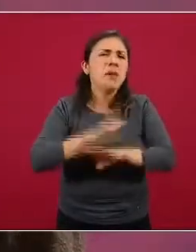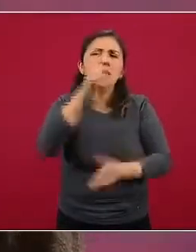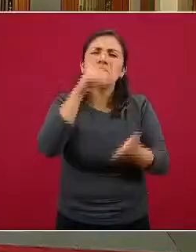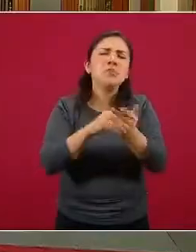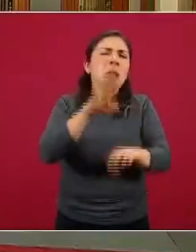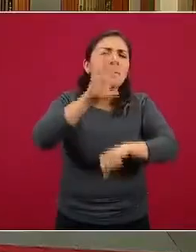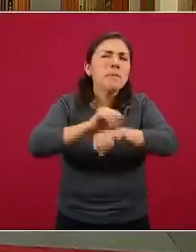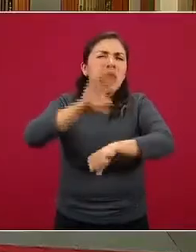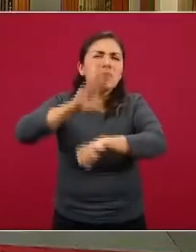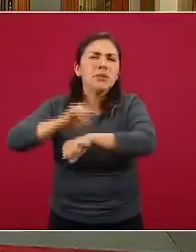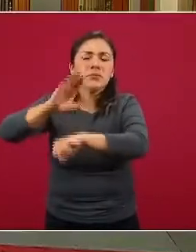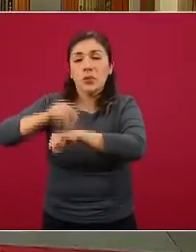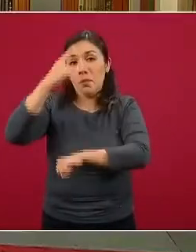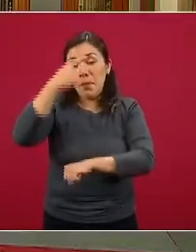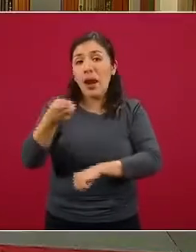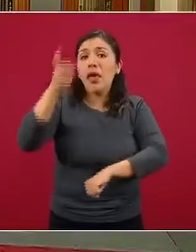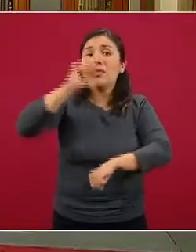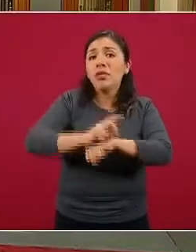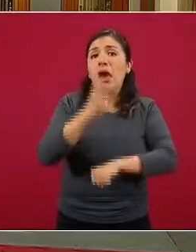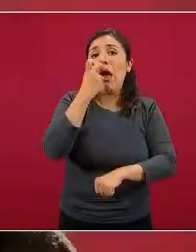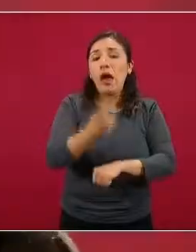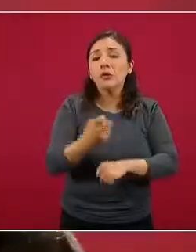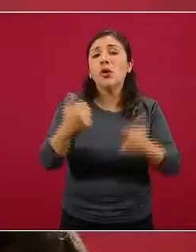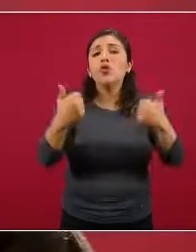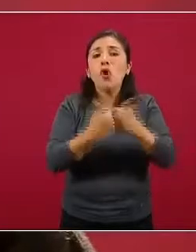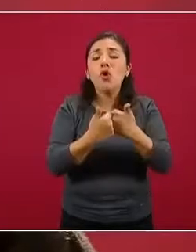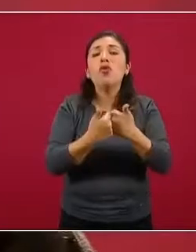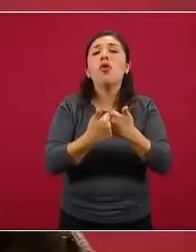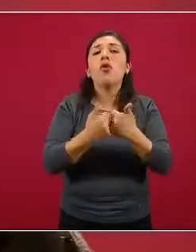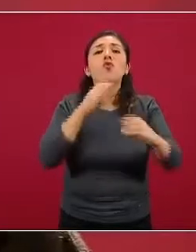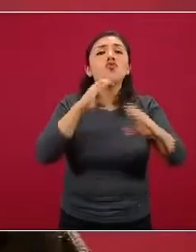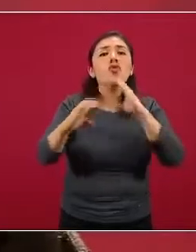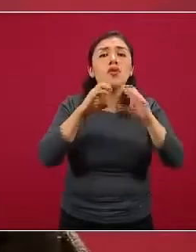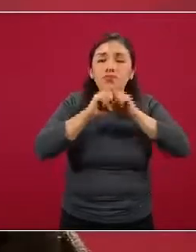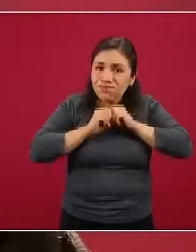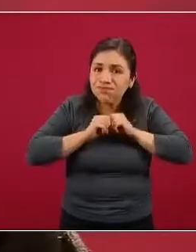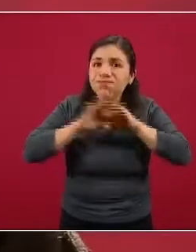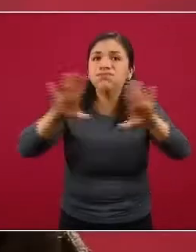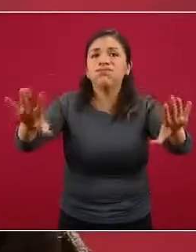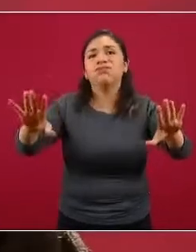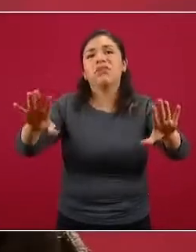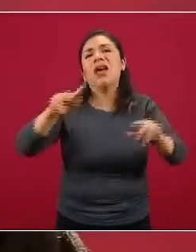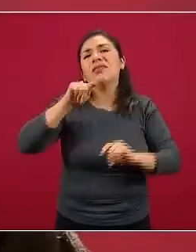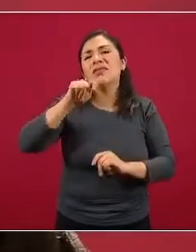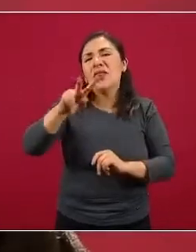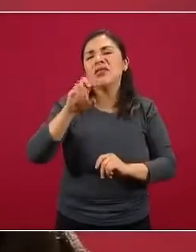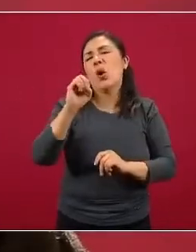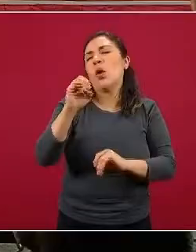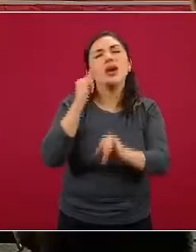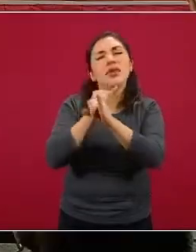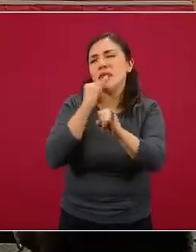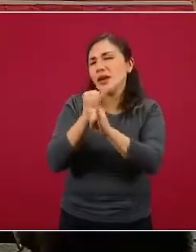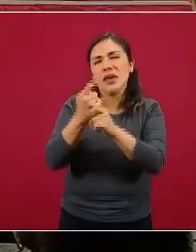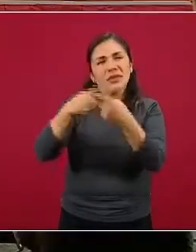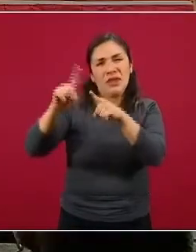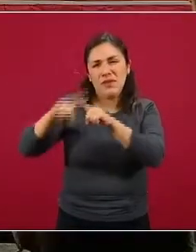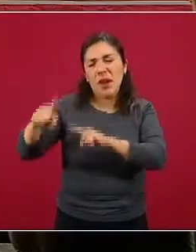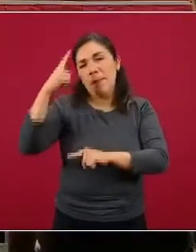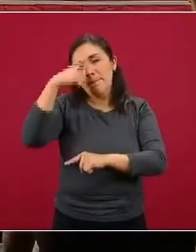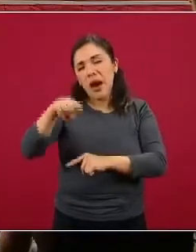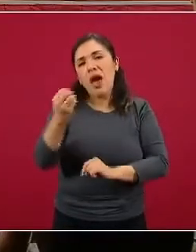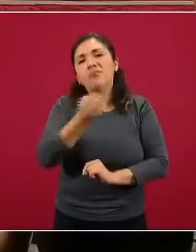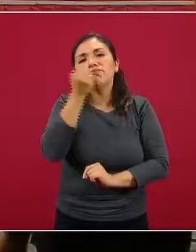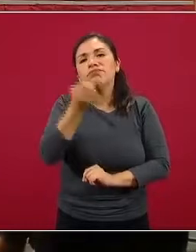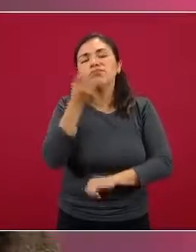permisos especiales para celebrar por los medios de comunicación electrónicos rituales